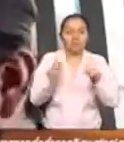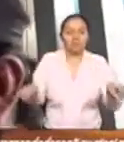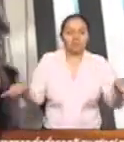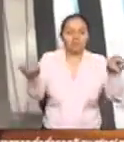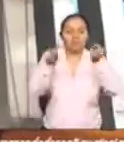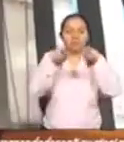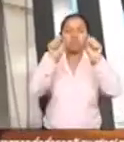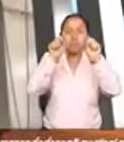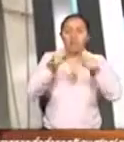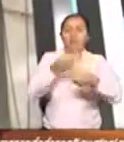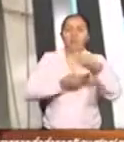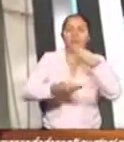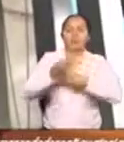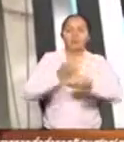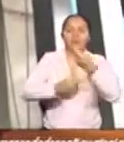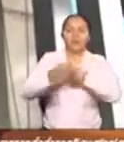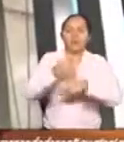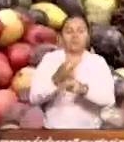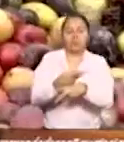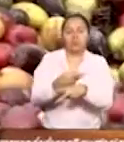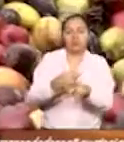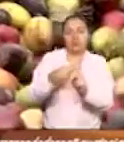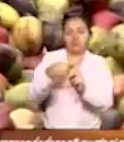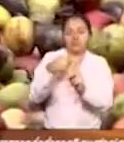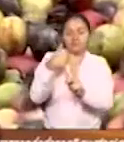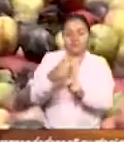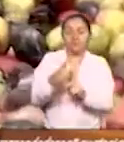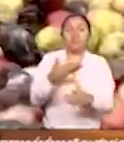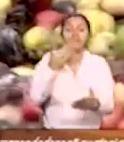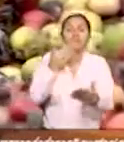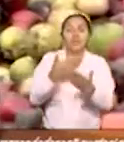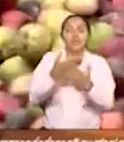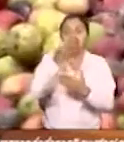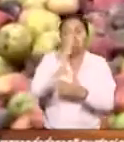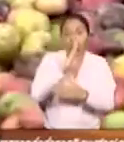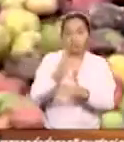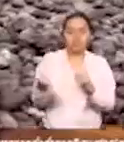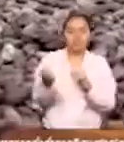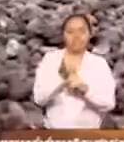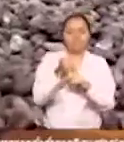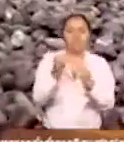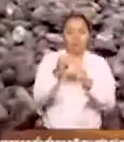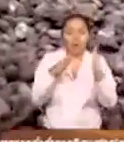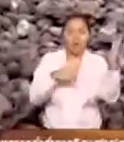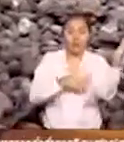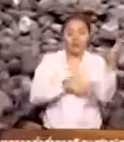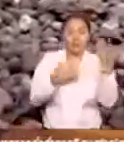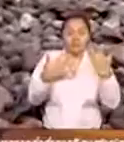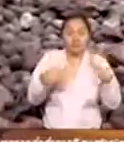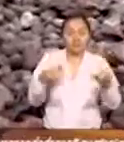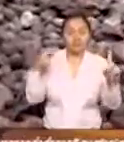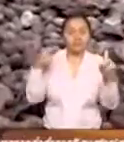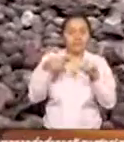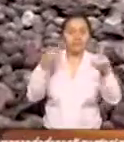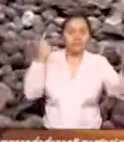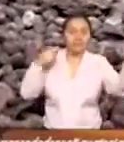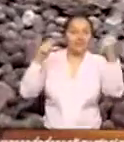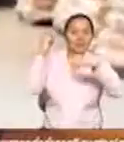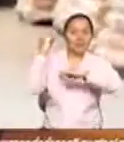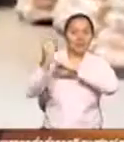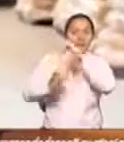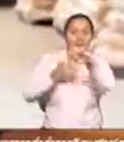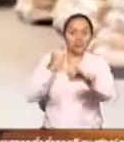poder comercializar esa producción que está saliendo. Ahora, gracias a Dios, hemos ganado un proyecto que tiene miras de exportación. Entonces,